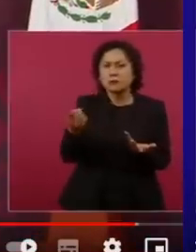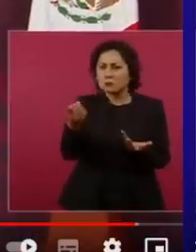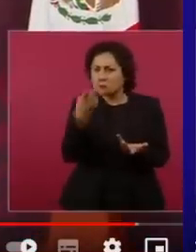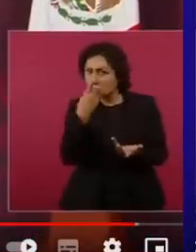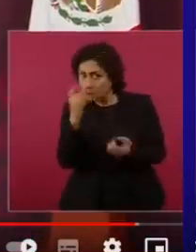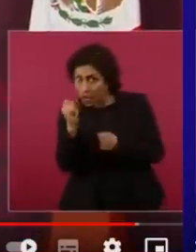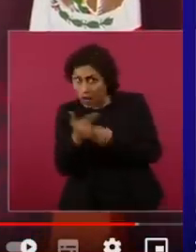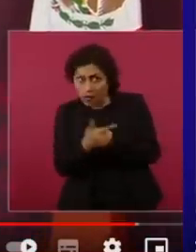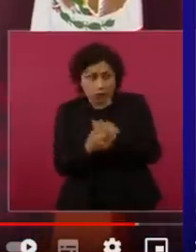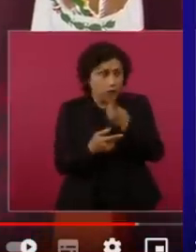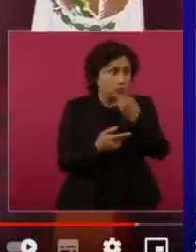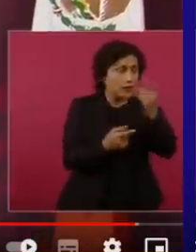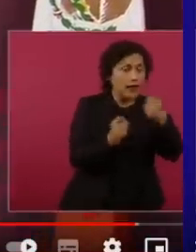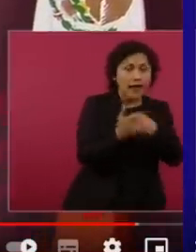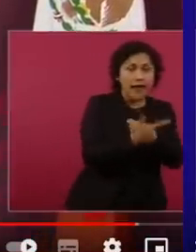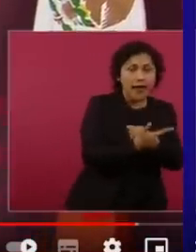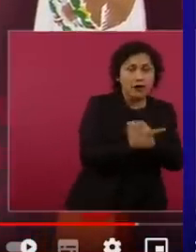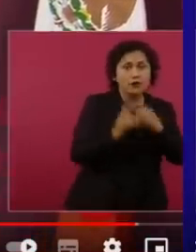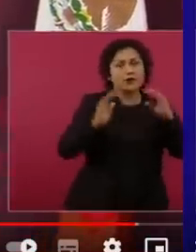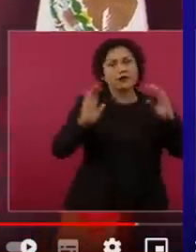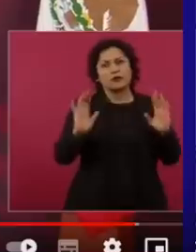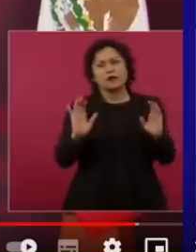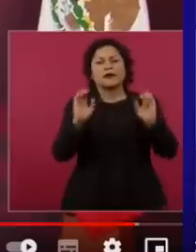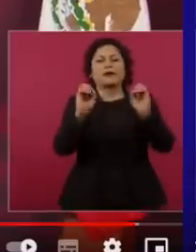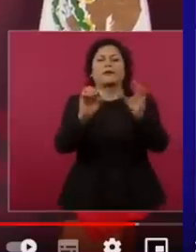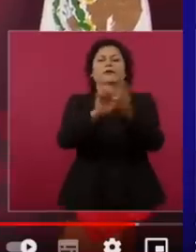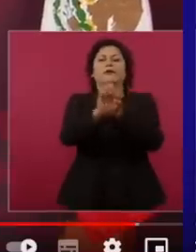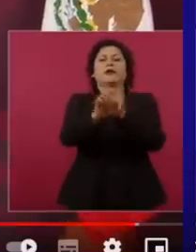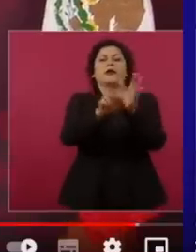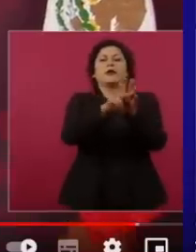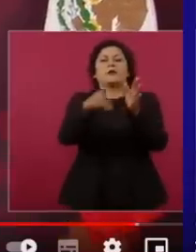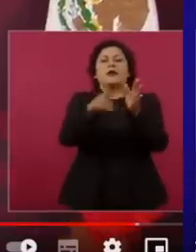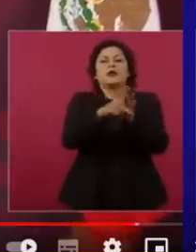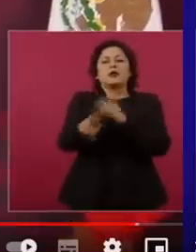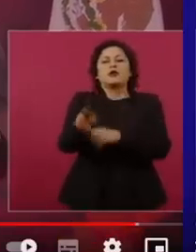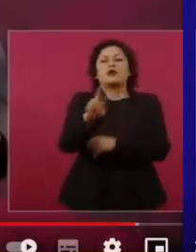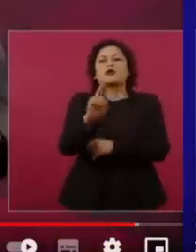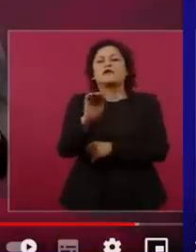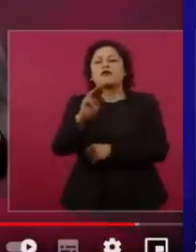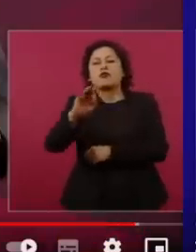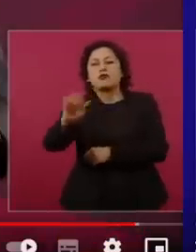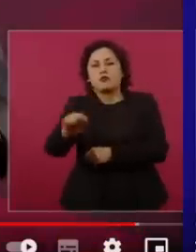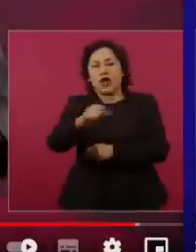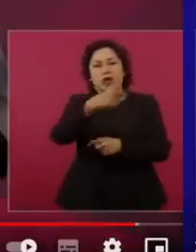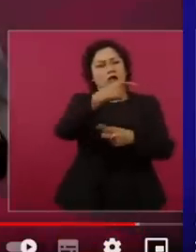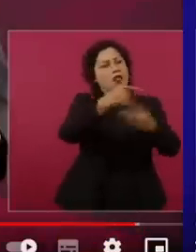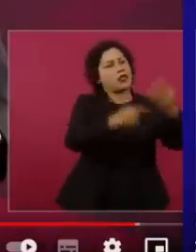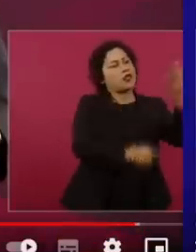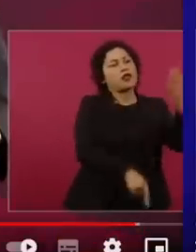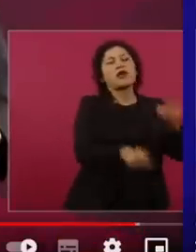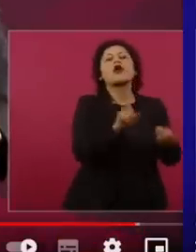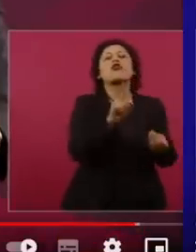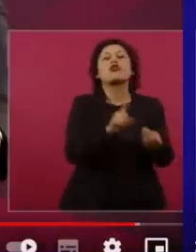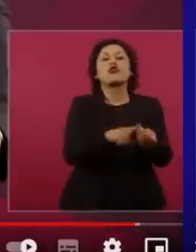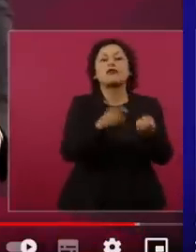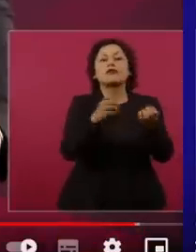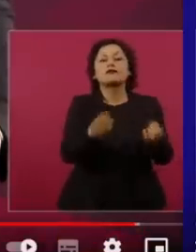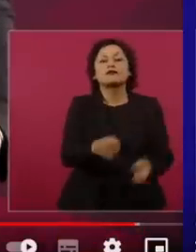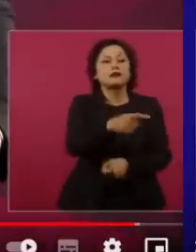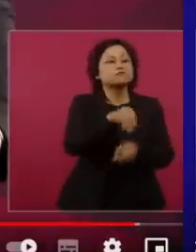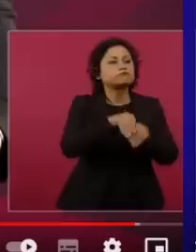porque. Pero el Reforma, todos, que me declararon un non grato.